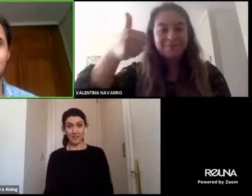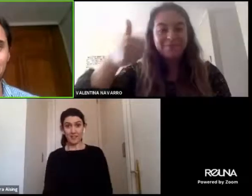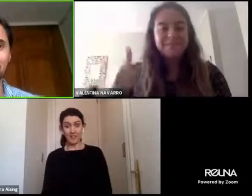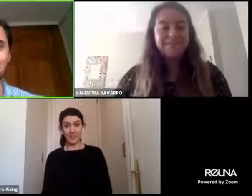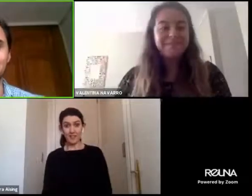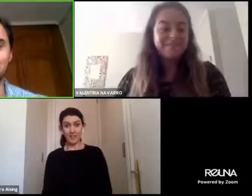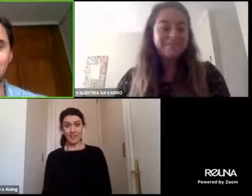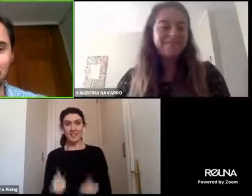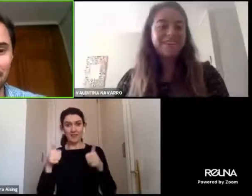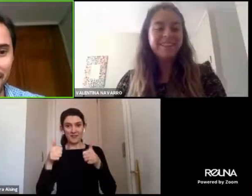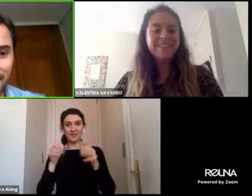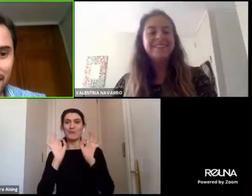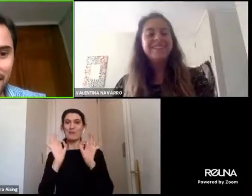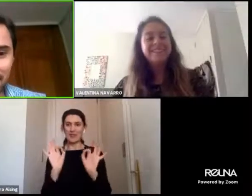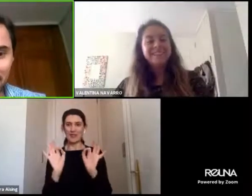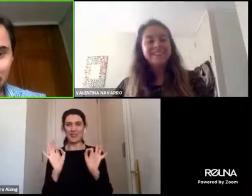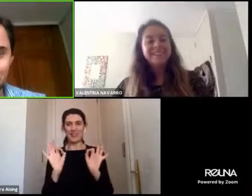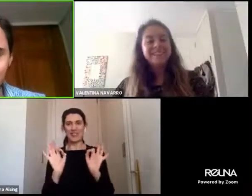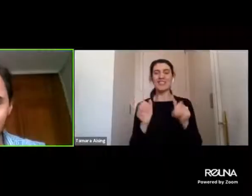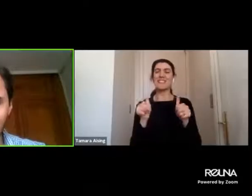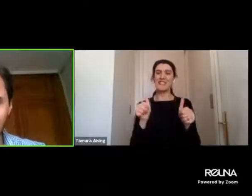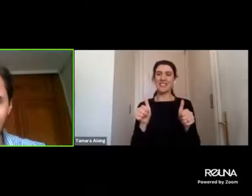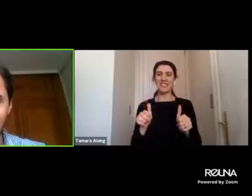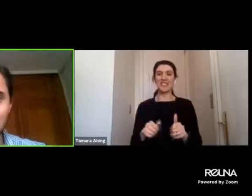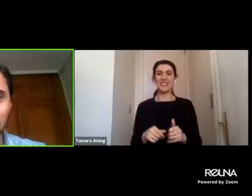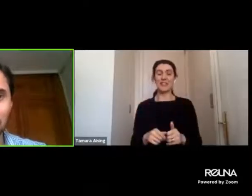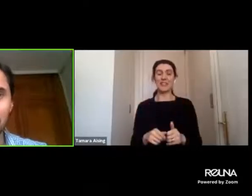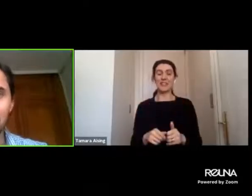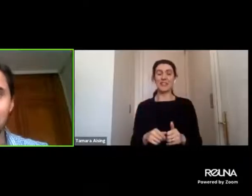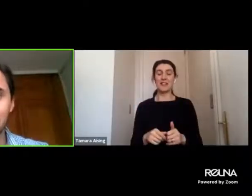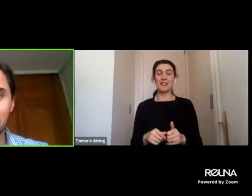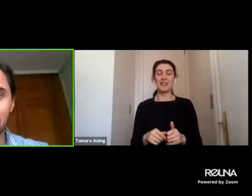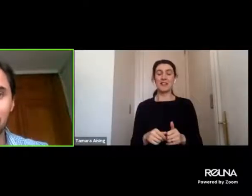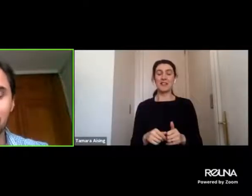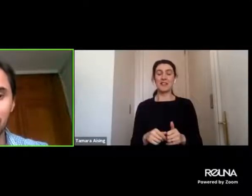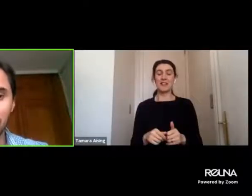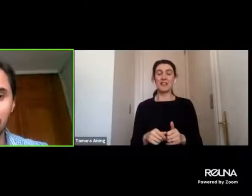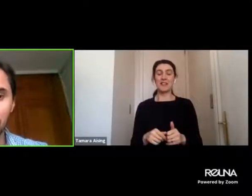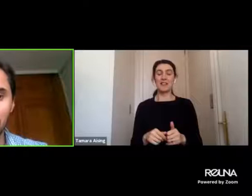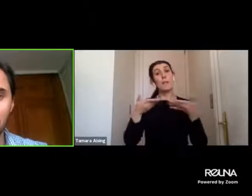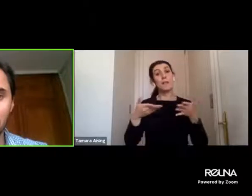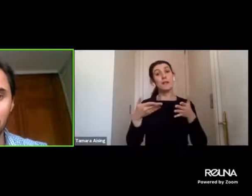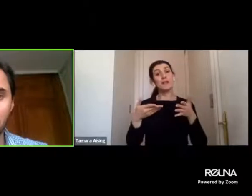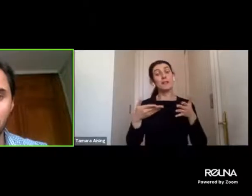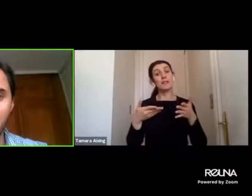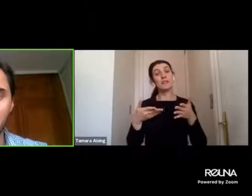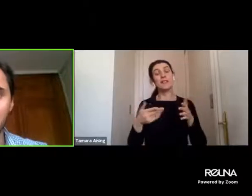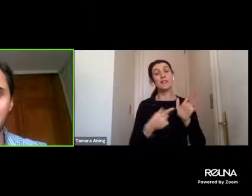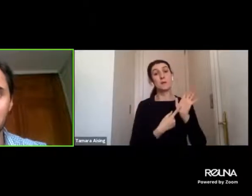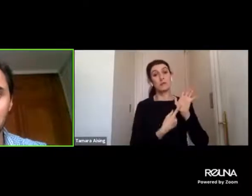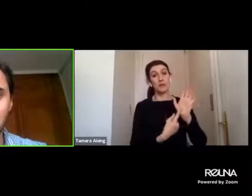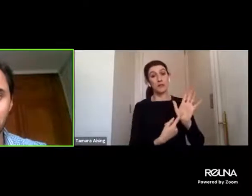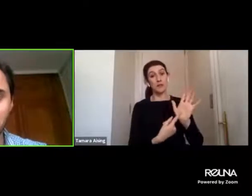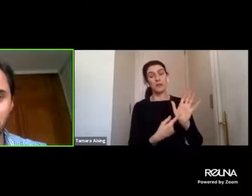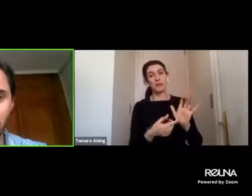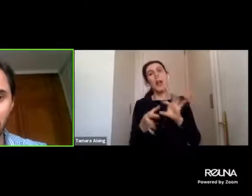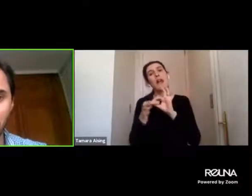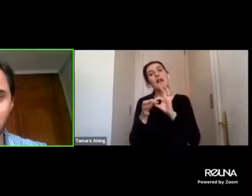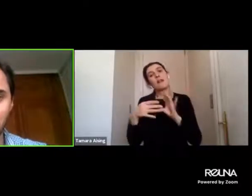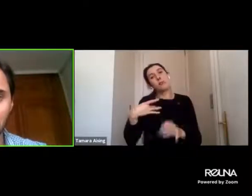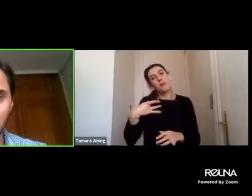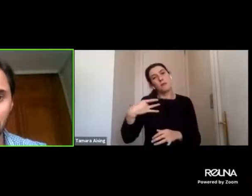Ya, perfecto. Muy bien. Bien, voy a compartir pantalla. Mientras agradezco la invitación.